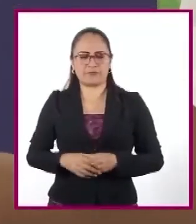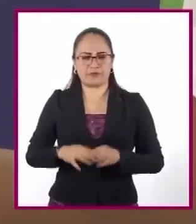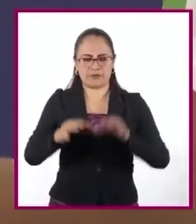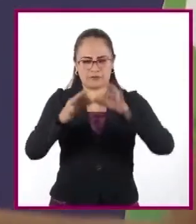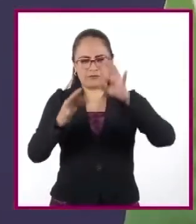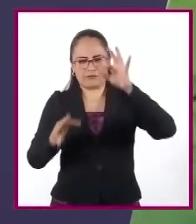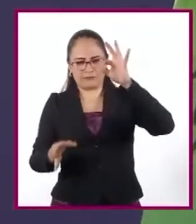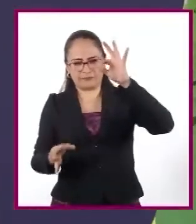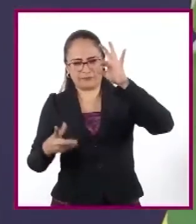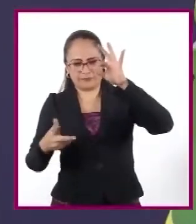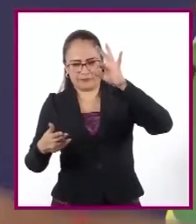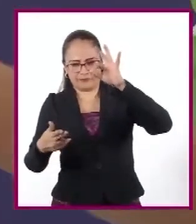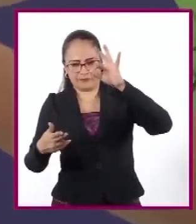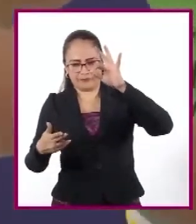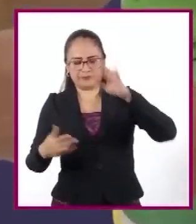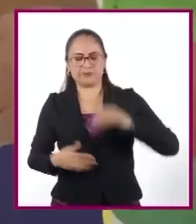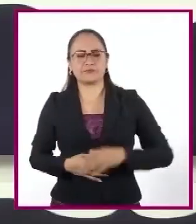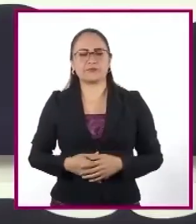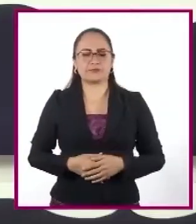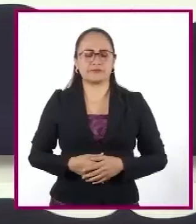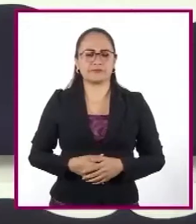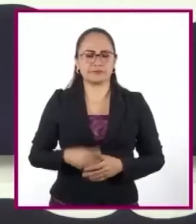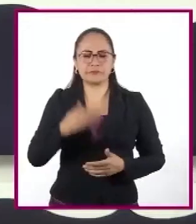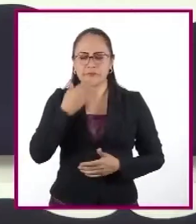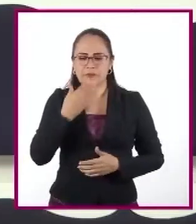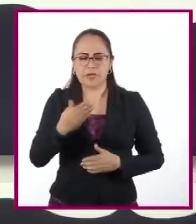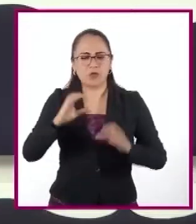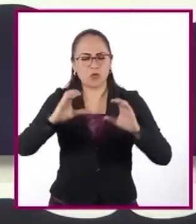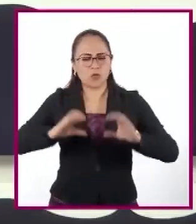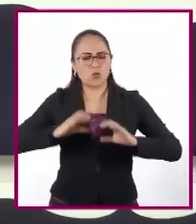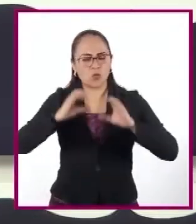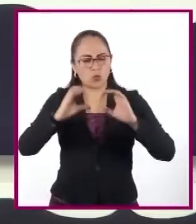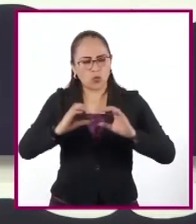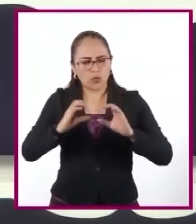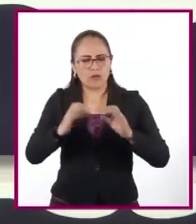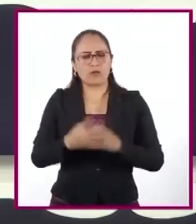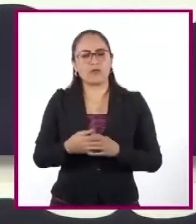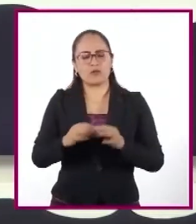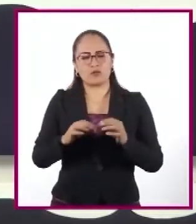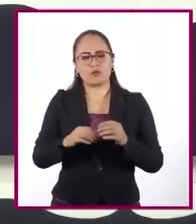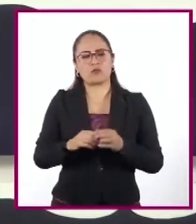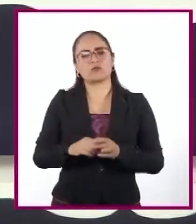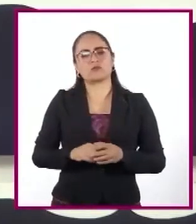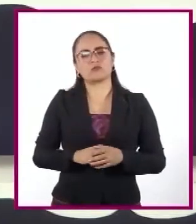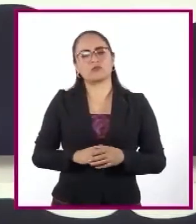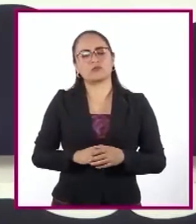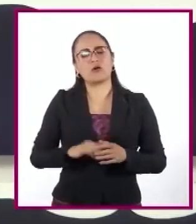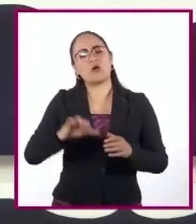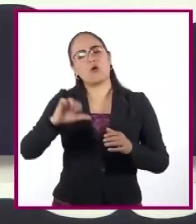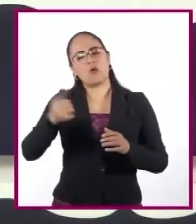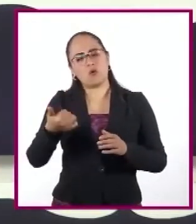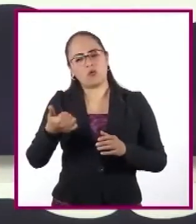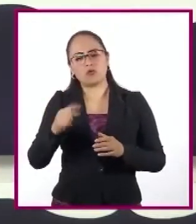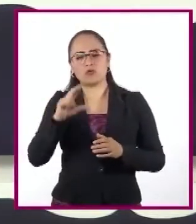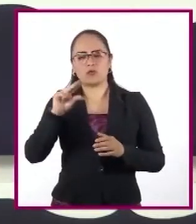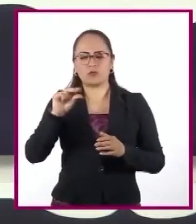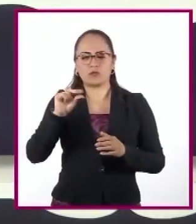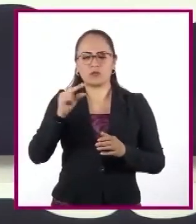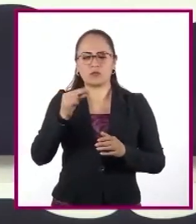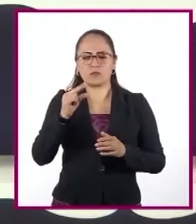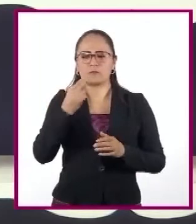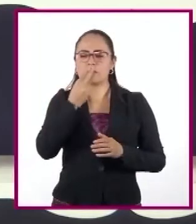maestra. Muy bien. Ahora, con mucho cuidado, vamos a introducir el otro malvavisco que va a